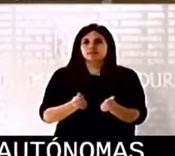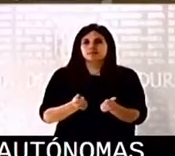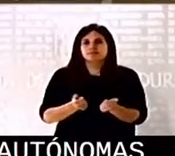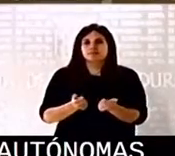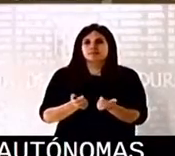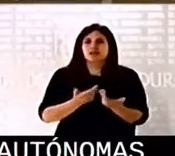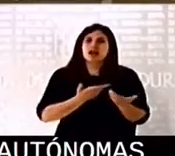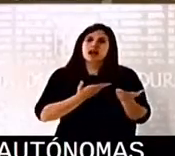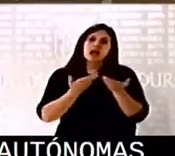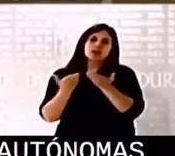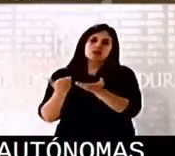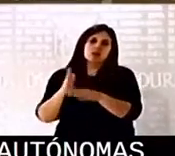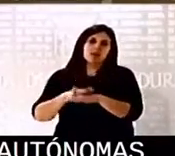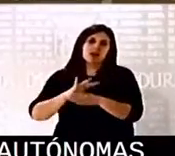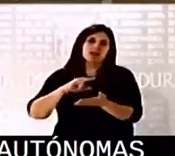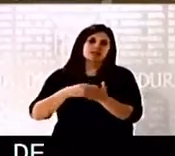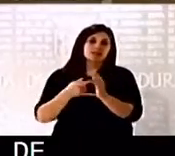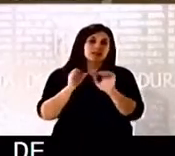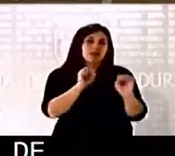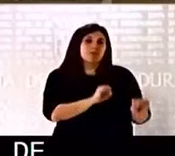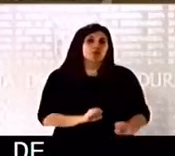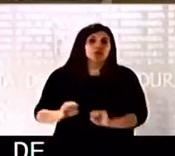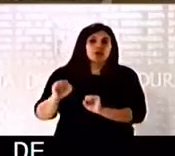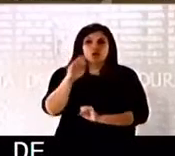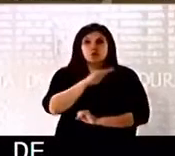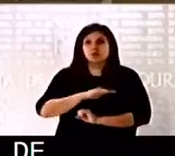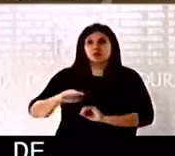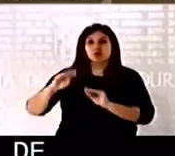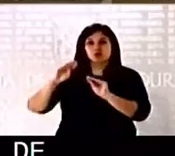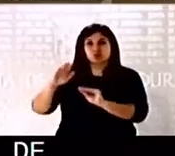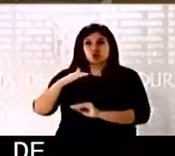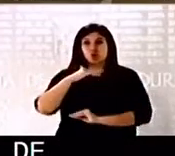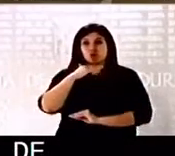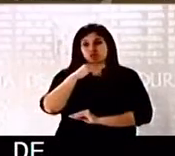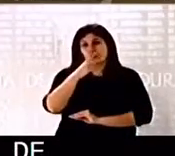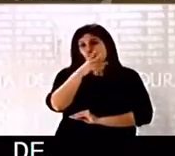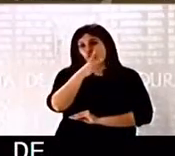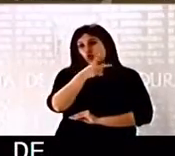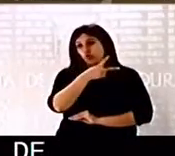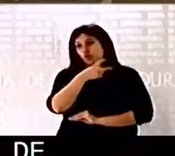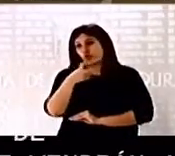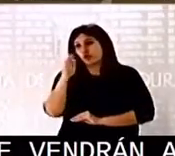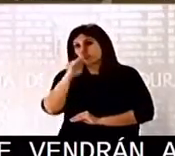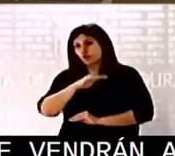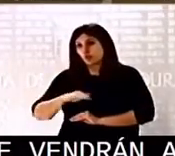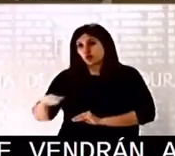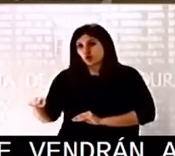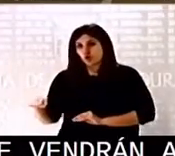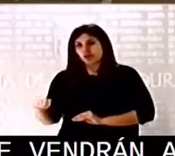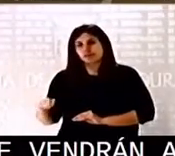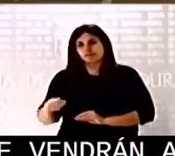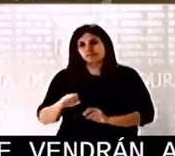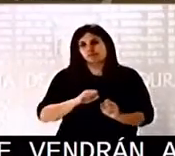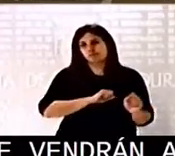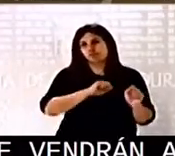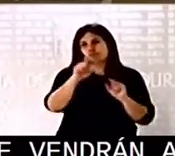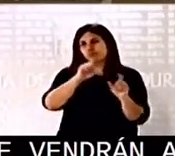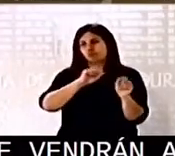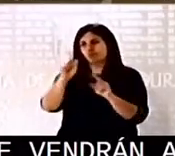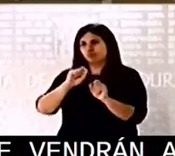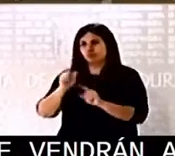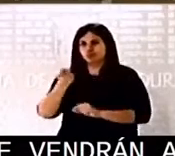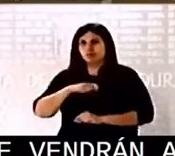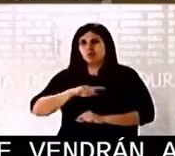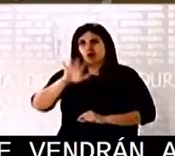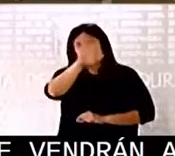aliviarles el sistema de protección de menores de esos 200 menores que vendrán al resto de España.